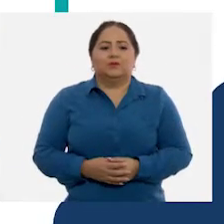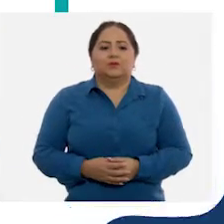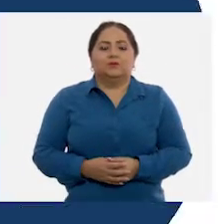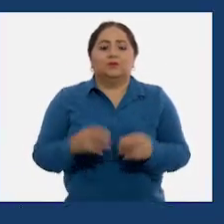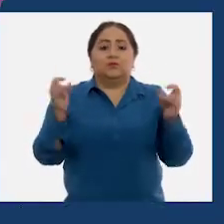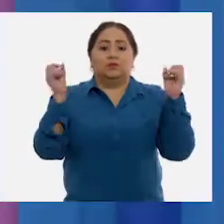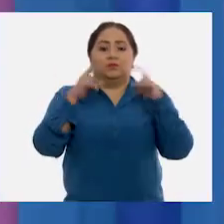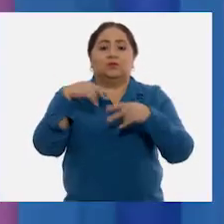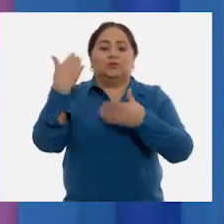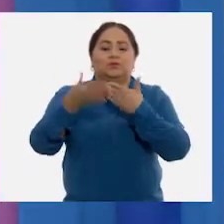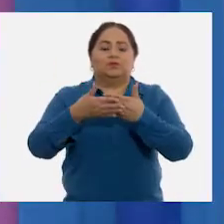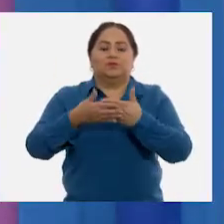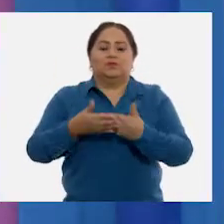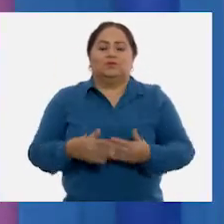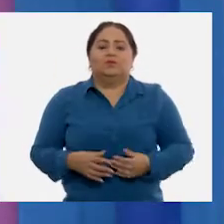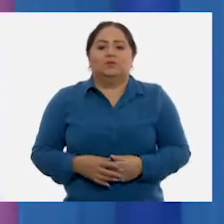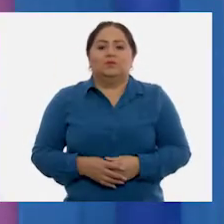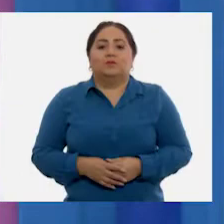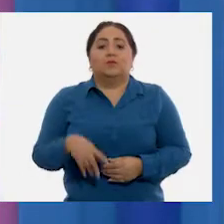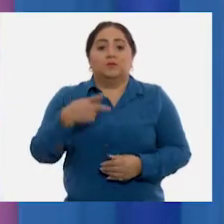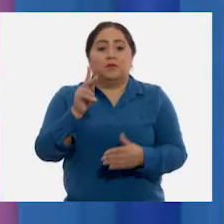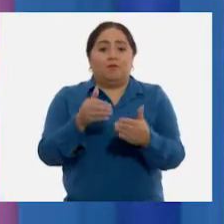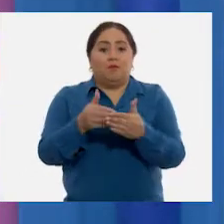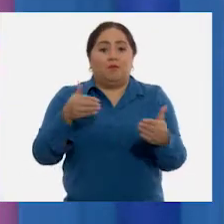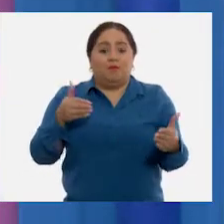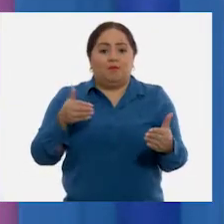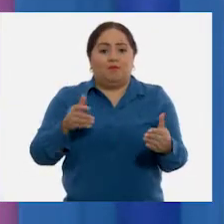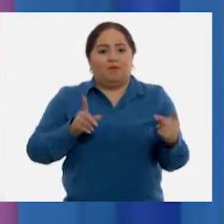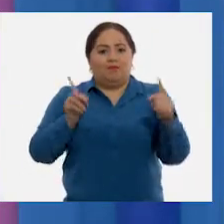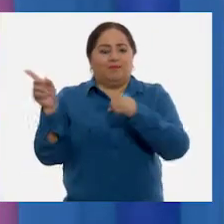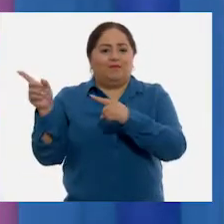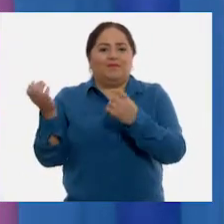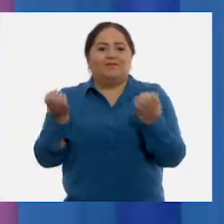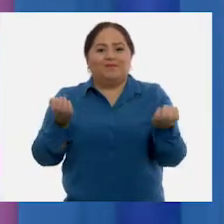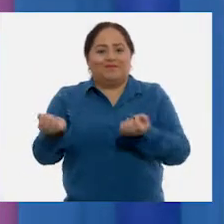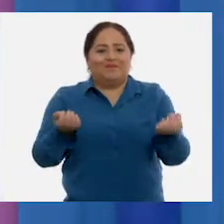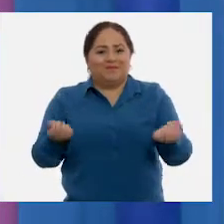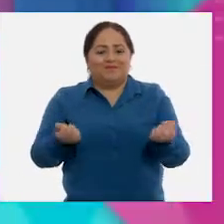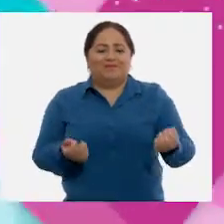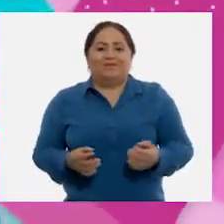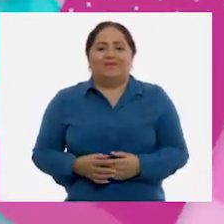Nos vemos, hasta la próxima. Pero antes, a movernos un poco.